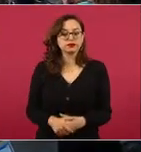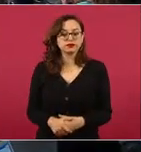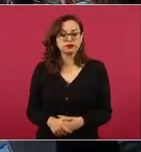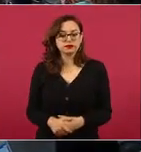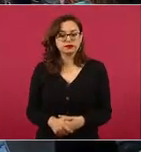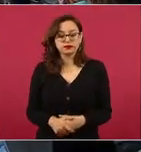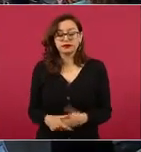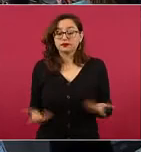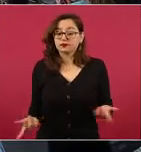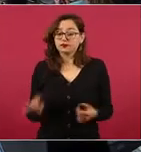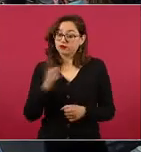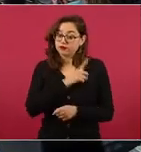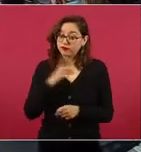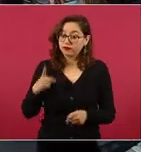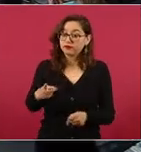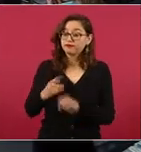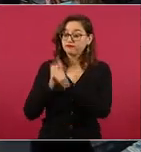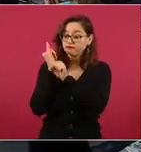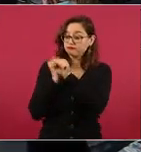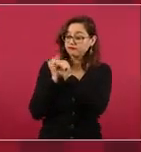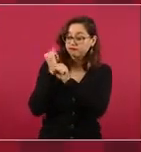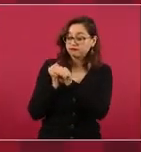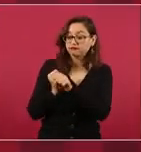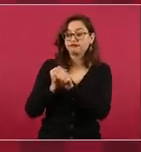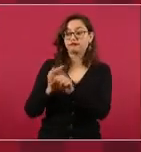bien. Si el general